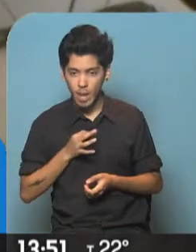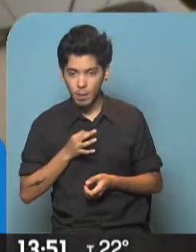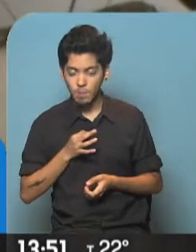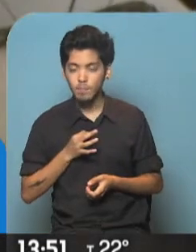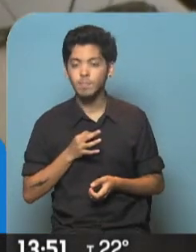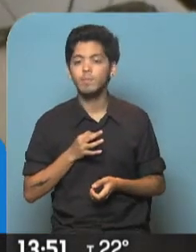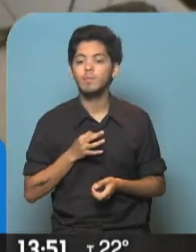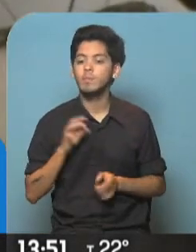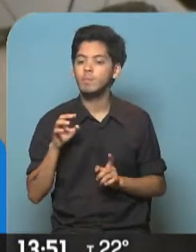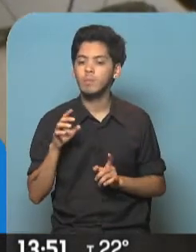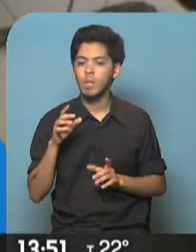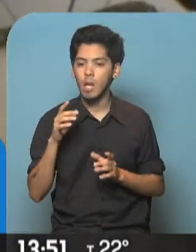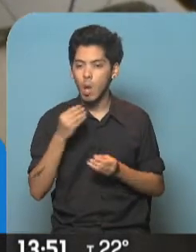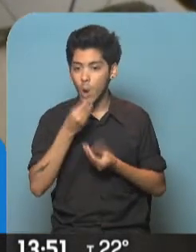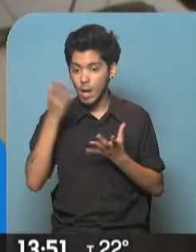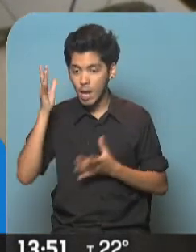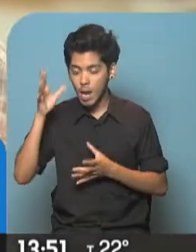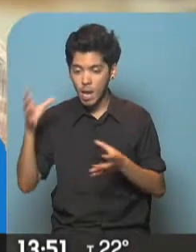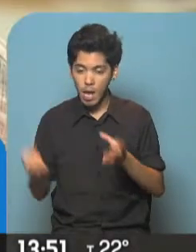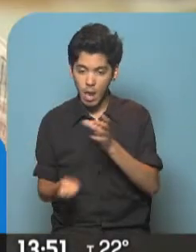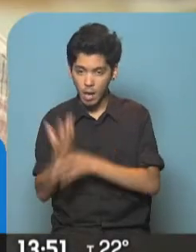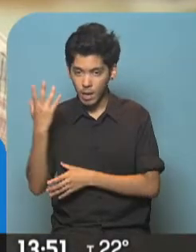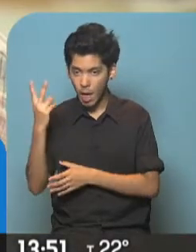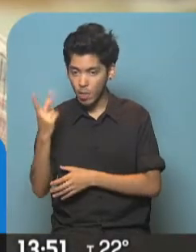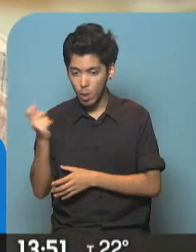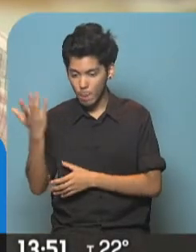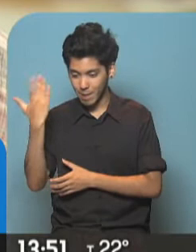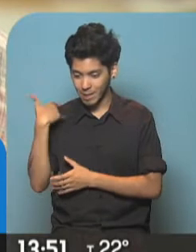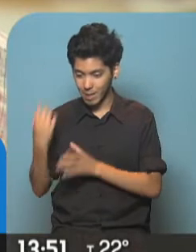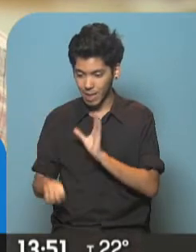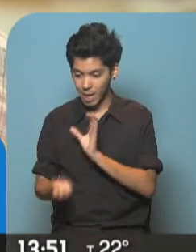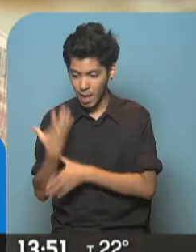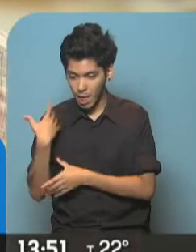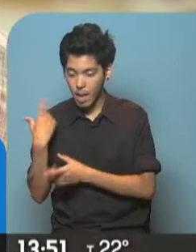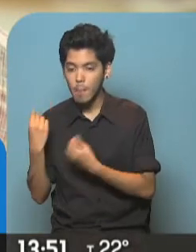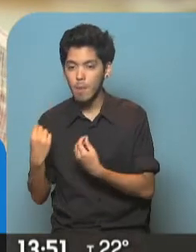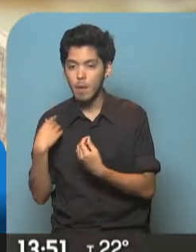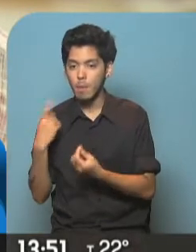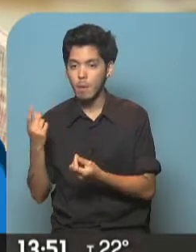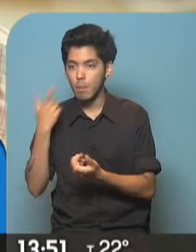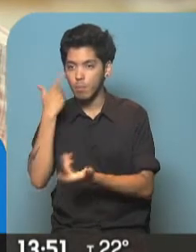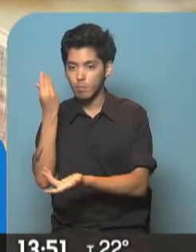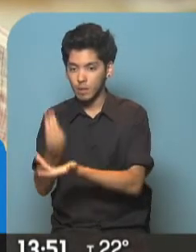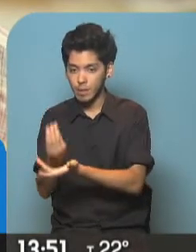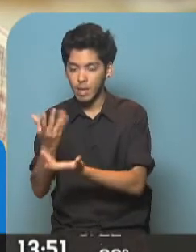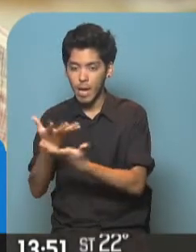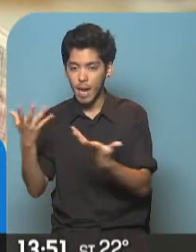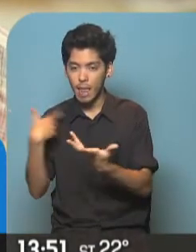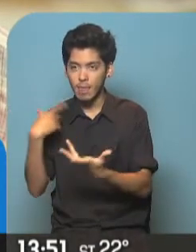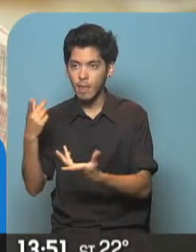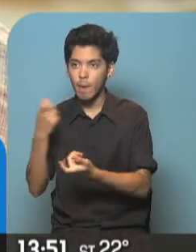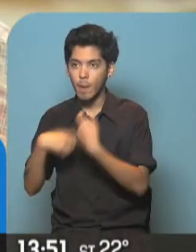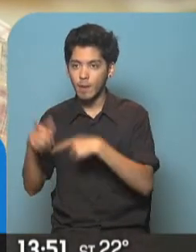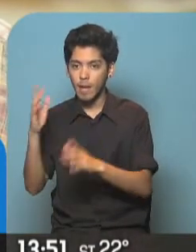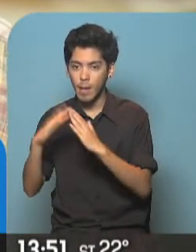dejan intervenir a una entidad creada hace 2 meses que representa a las grandes inmobiliarias y que fue creada por